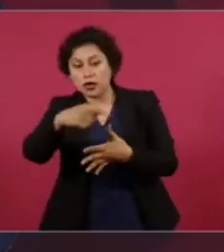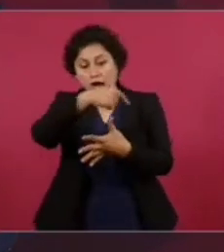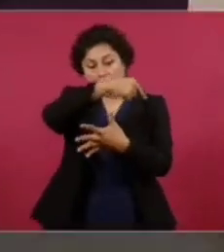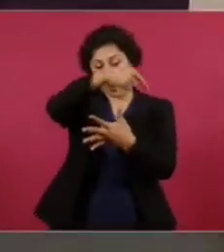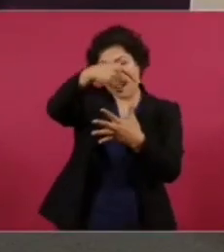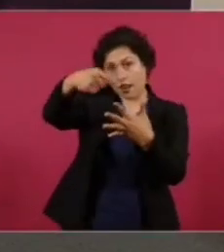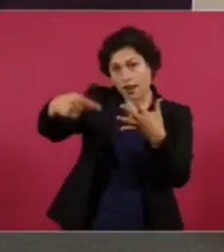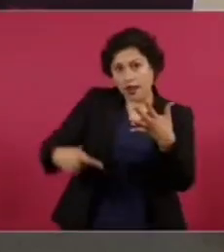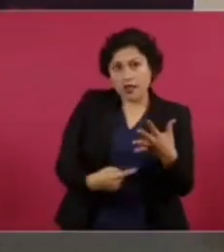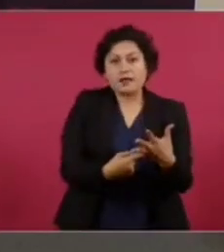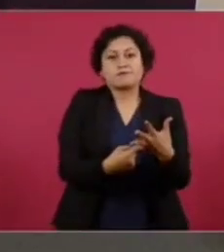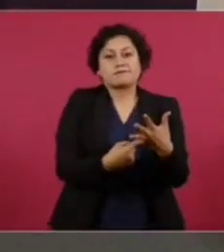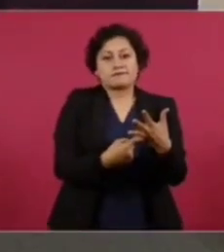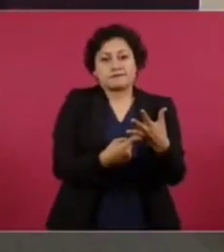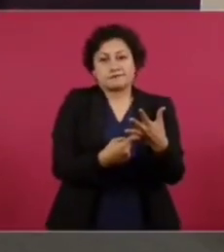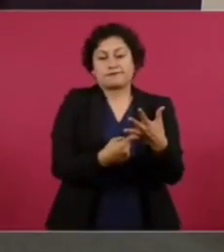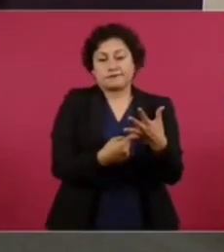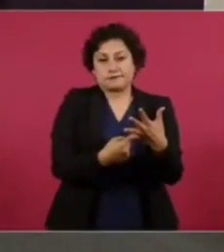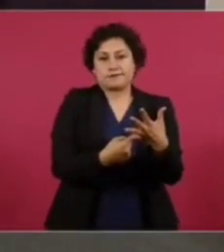aquí